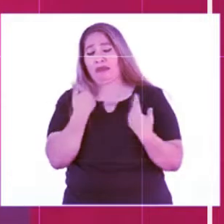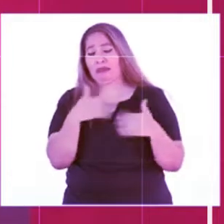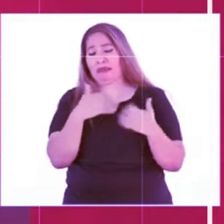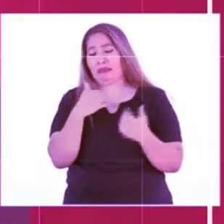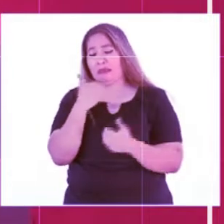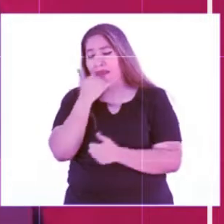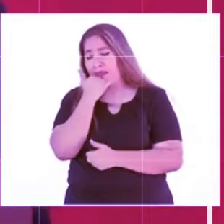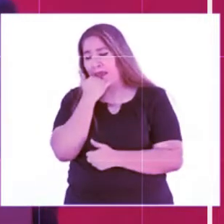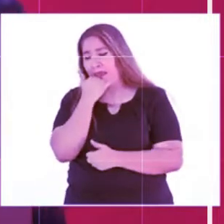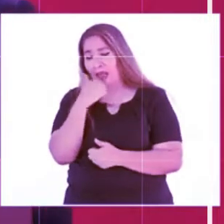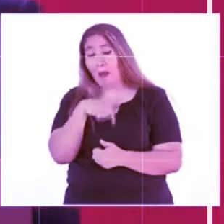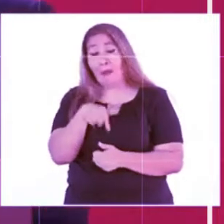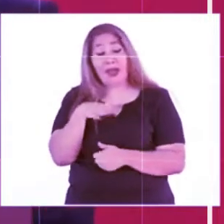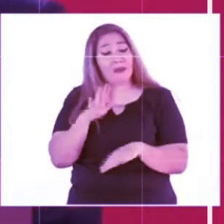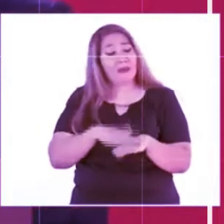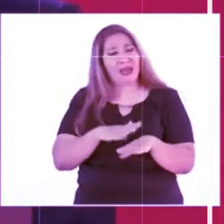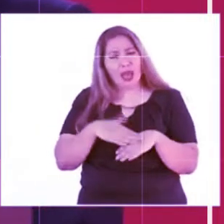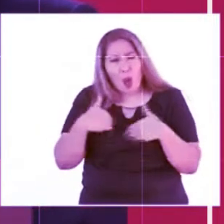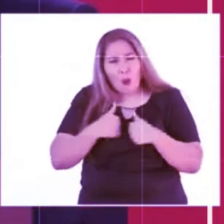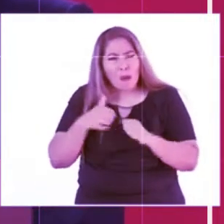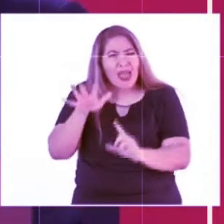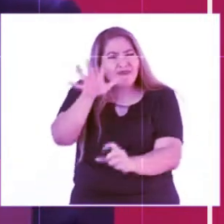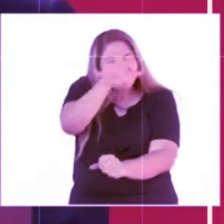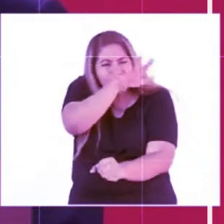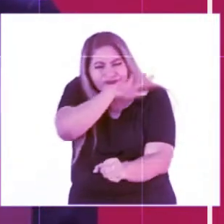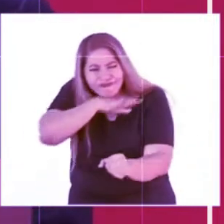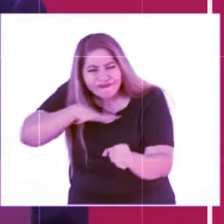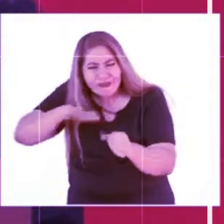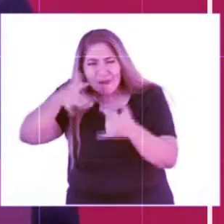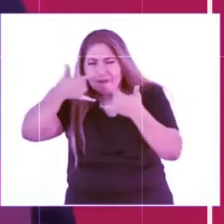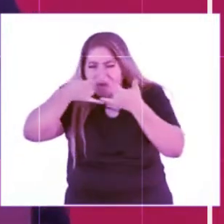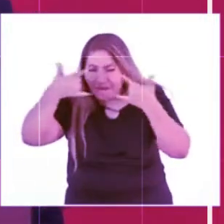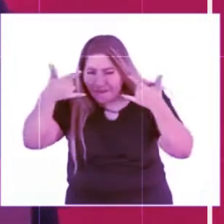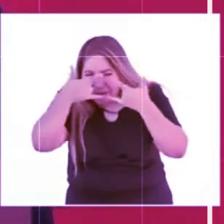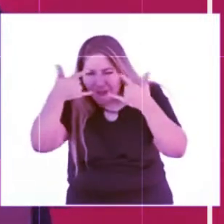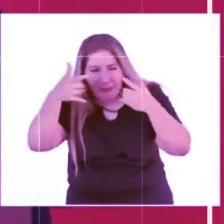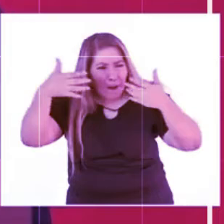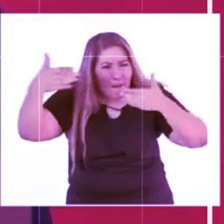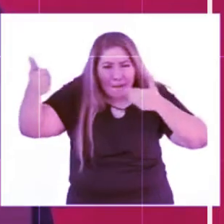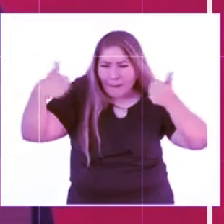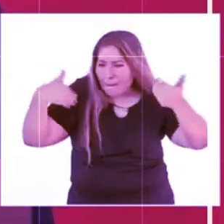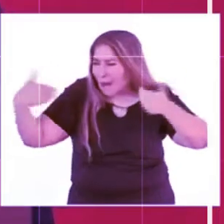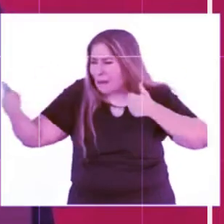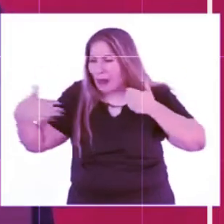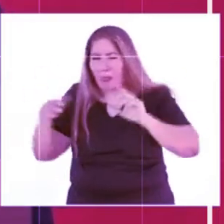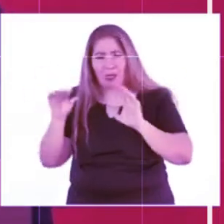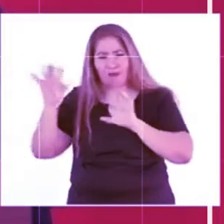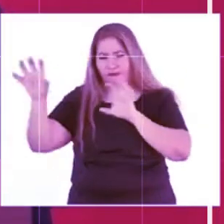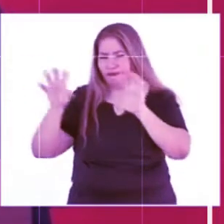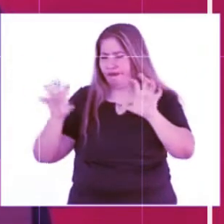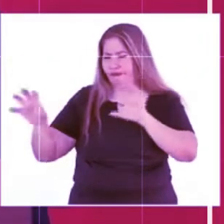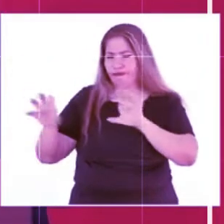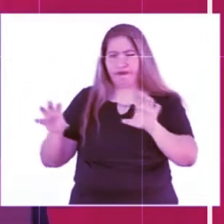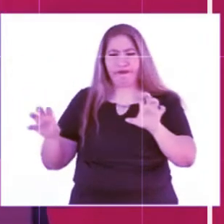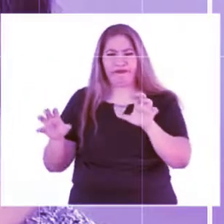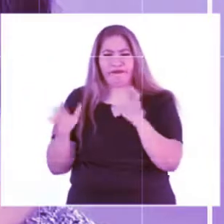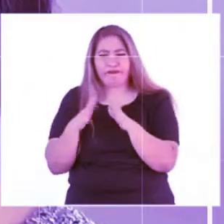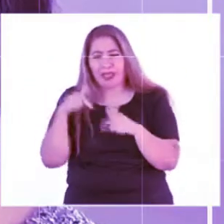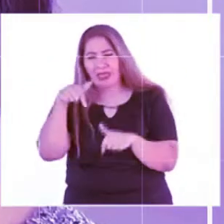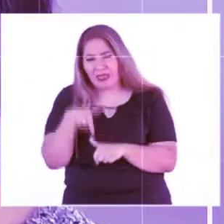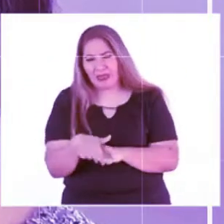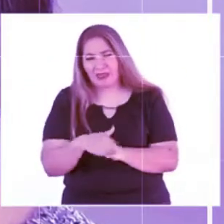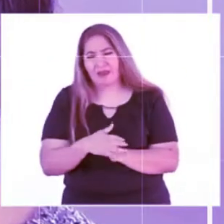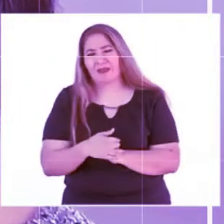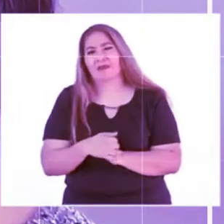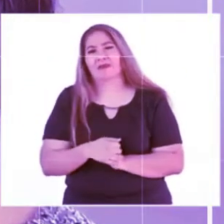gran obra para comprender mejor la historia de las muchas regiones del gran